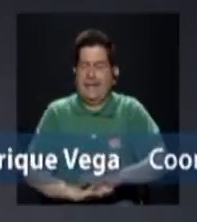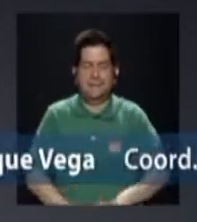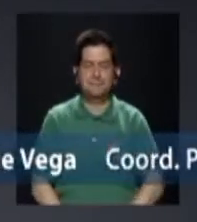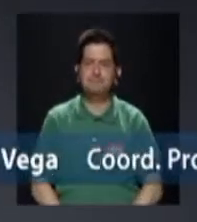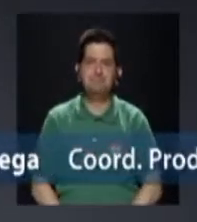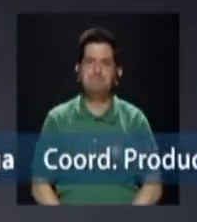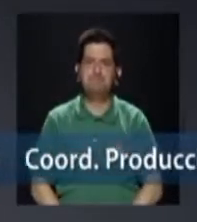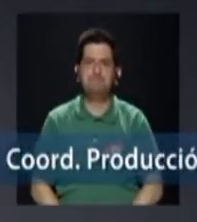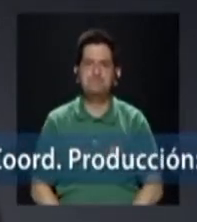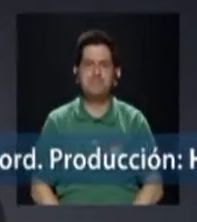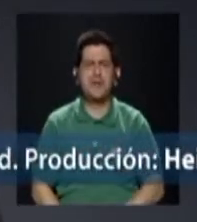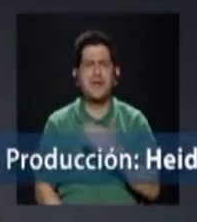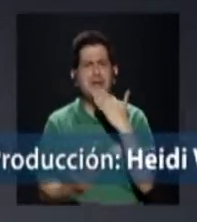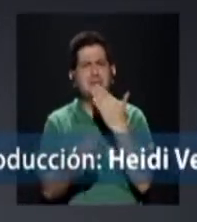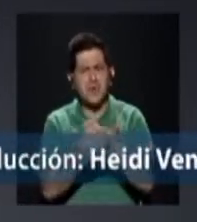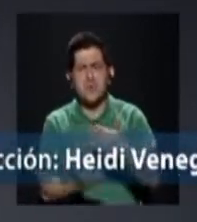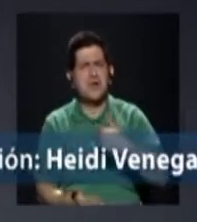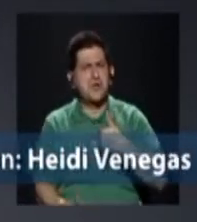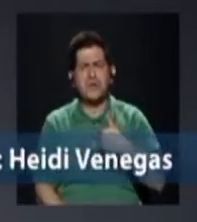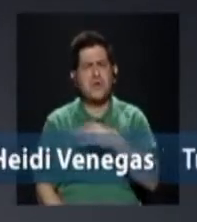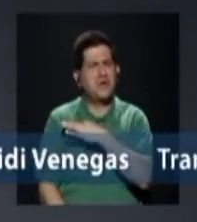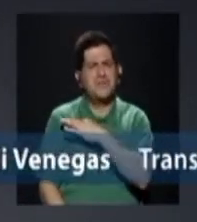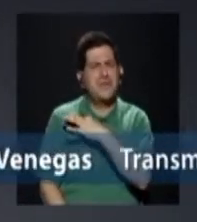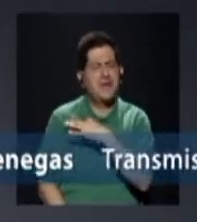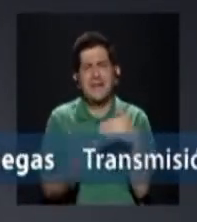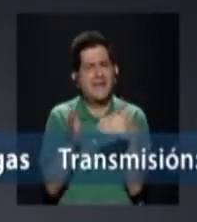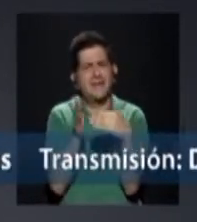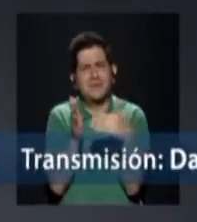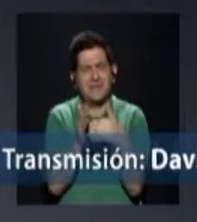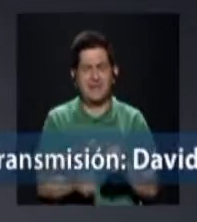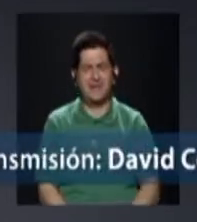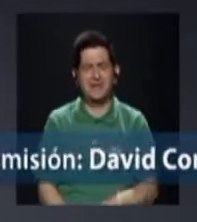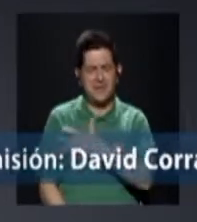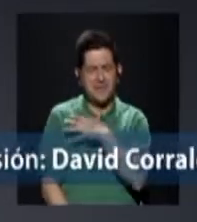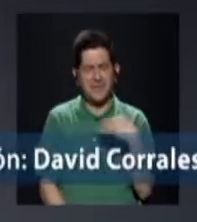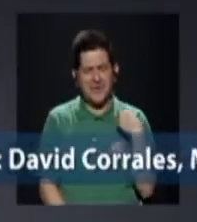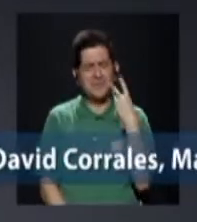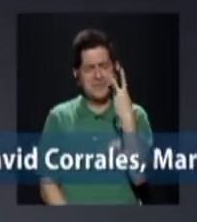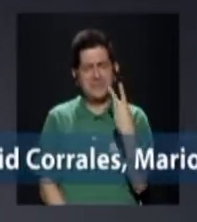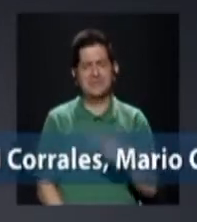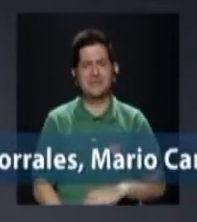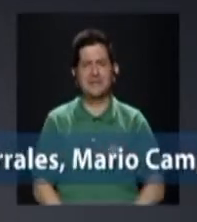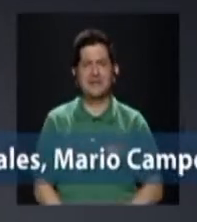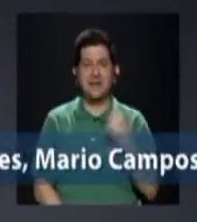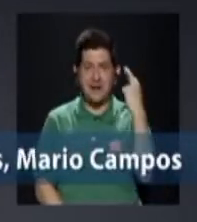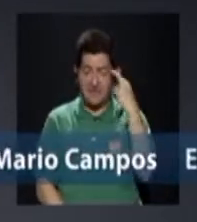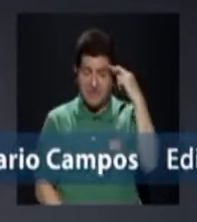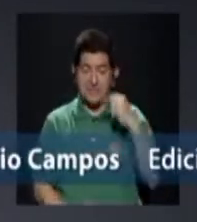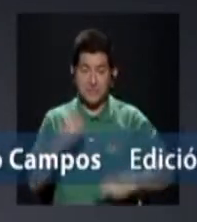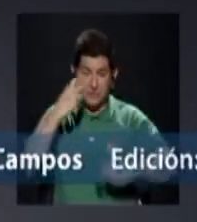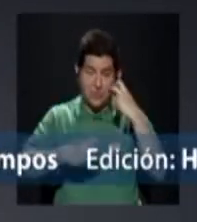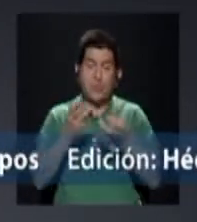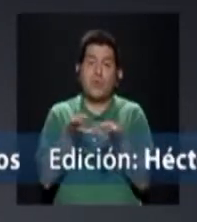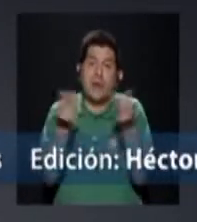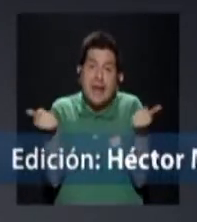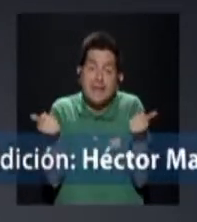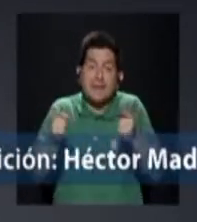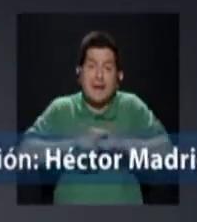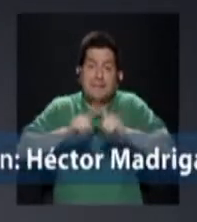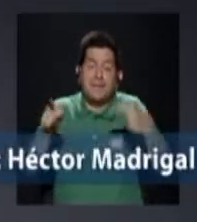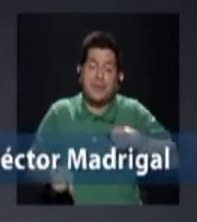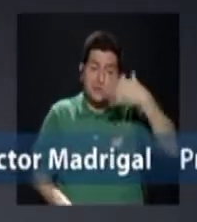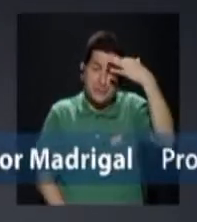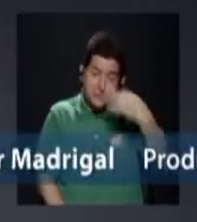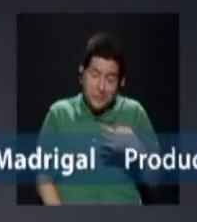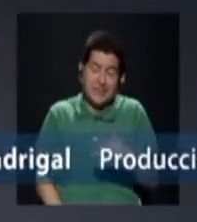que sería muy bueno que no tuviéramos que invitarlos nuevamente, y me da mucho gusto verlos, porque este problema se haya resuelto. Pero me